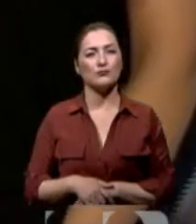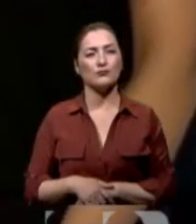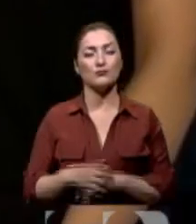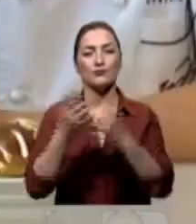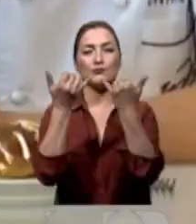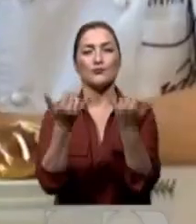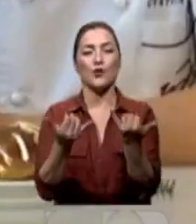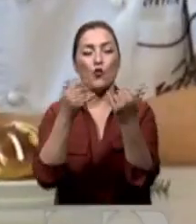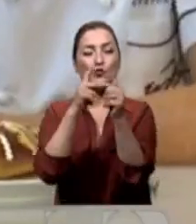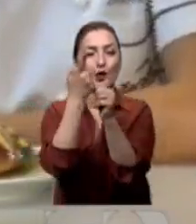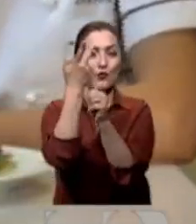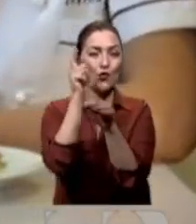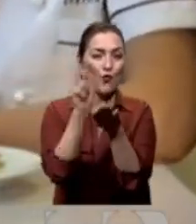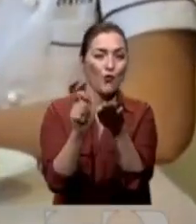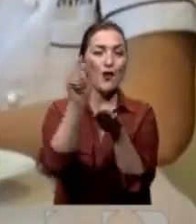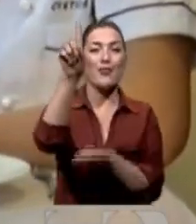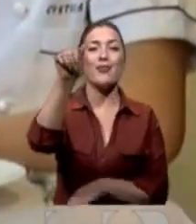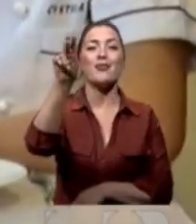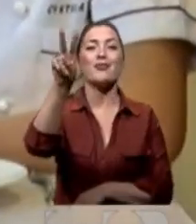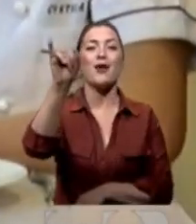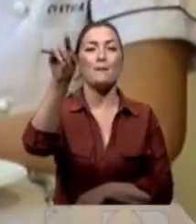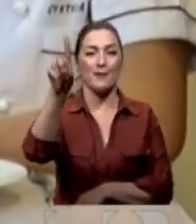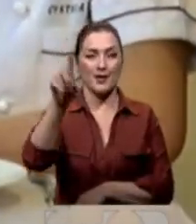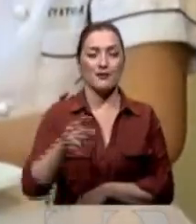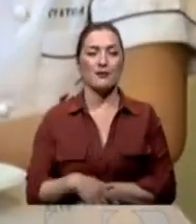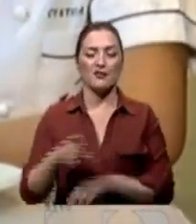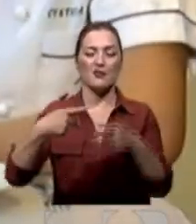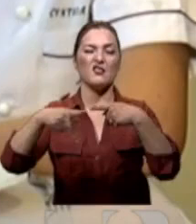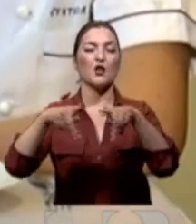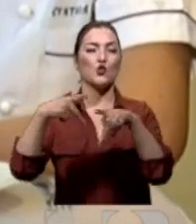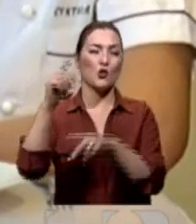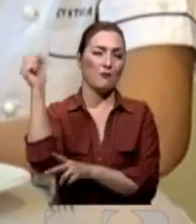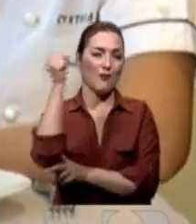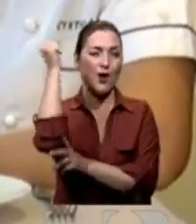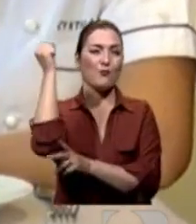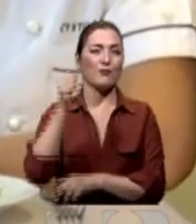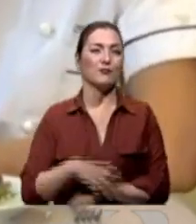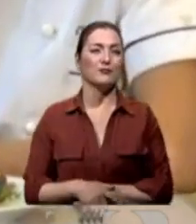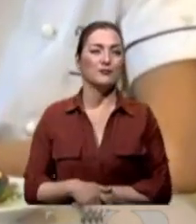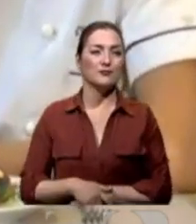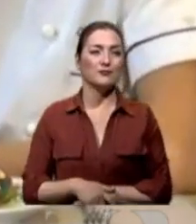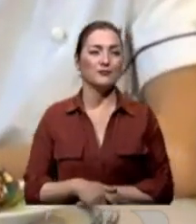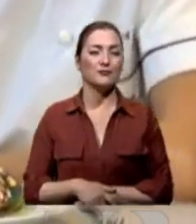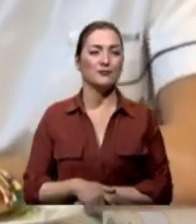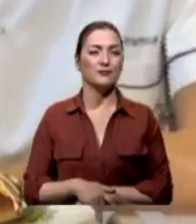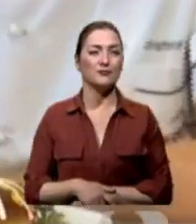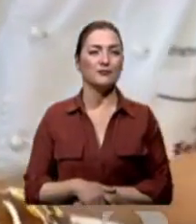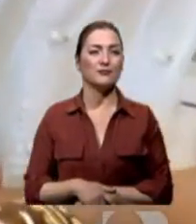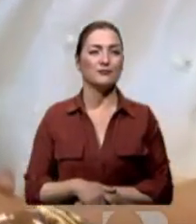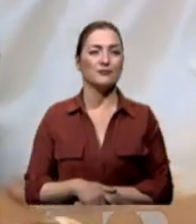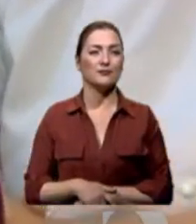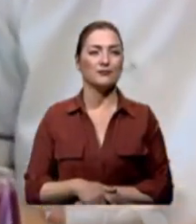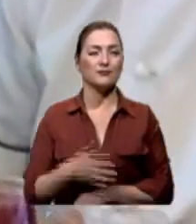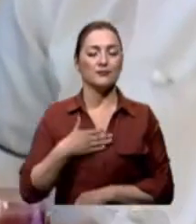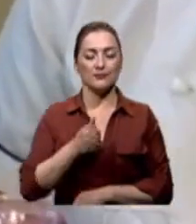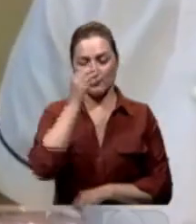con nuestro segundo jurado, David Valle de... Carishina, nunca más, mi reina, ¿cómo está? Buenos